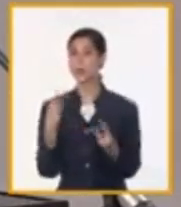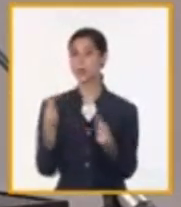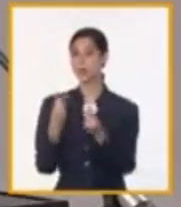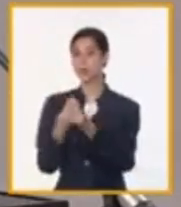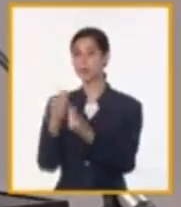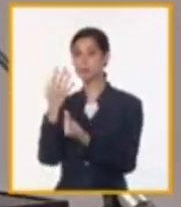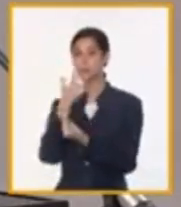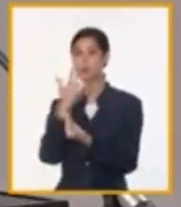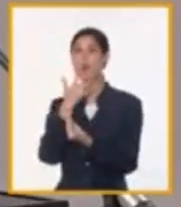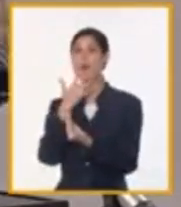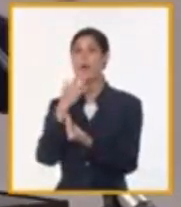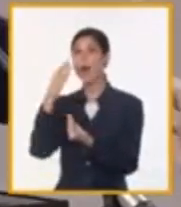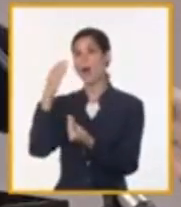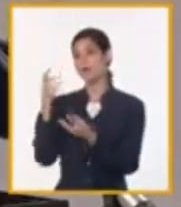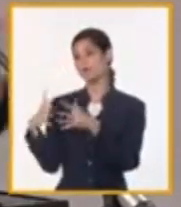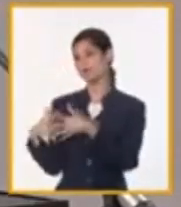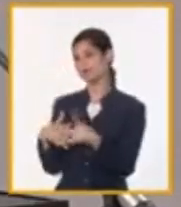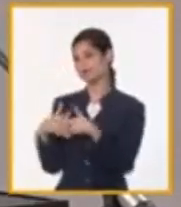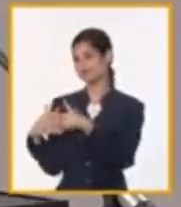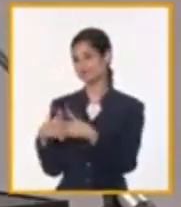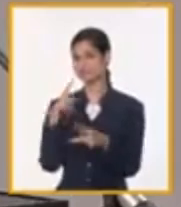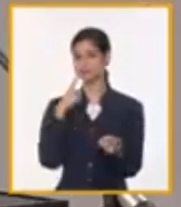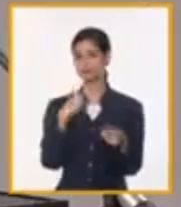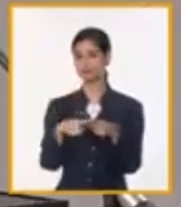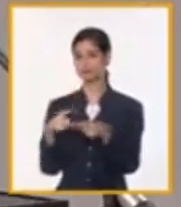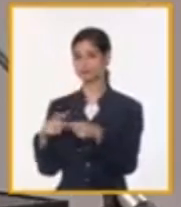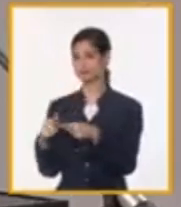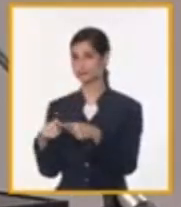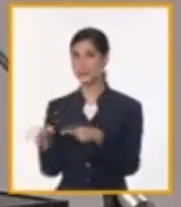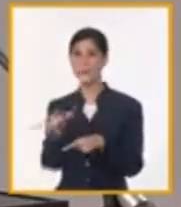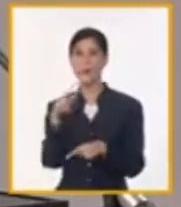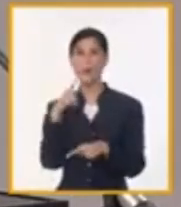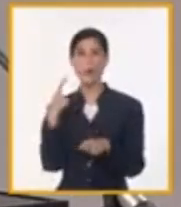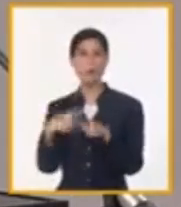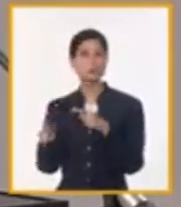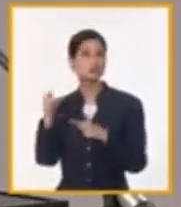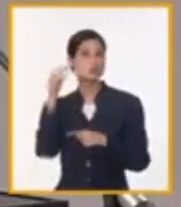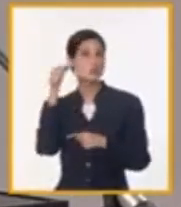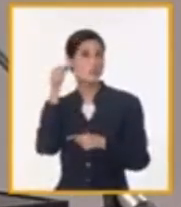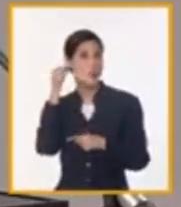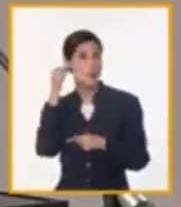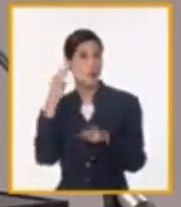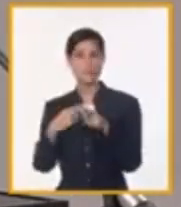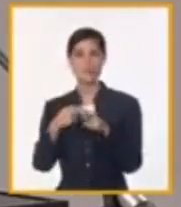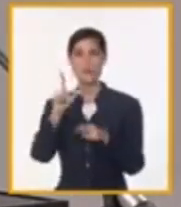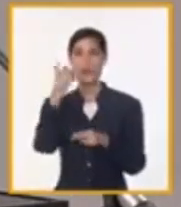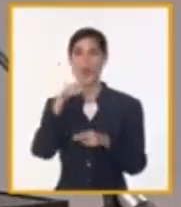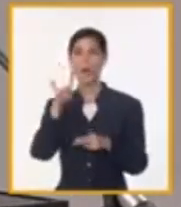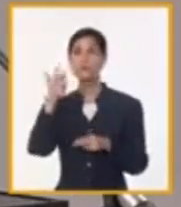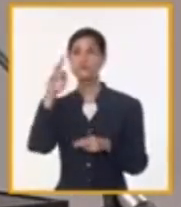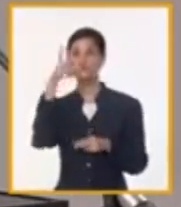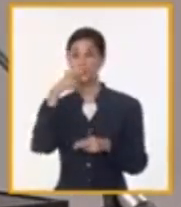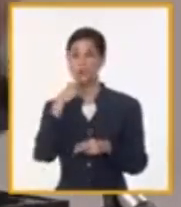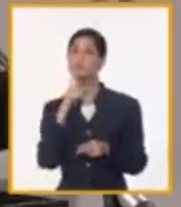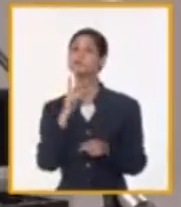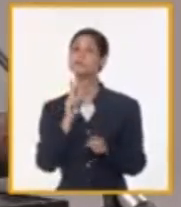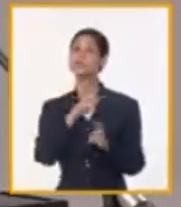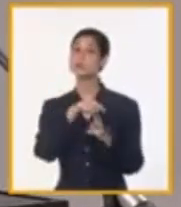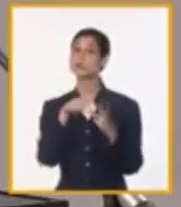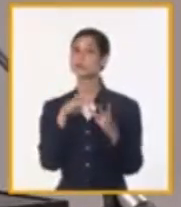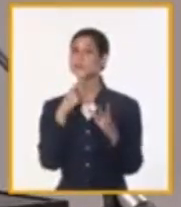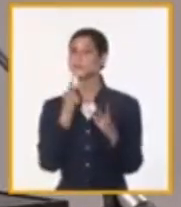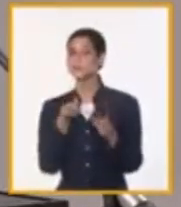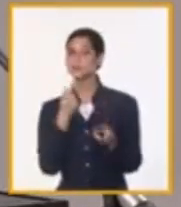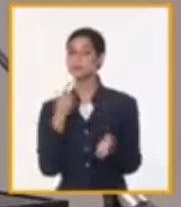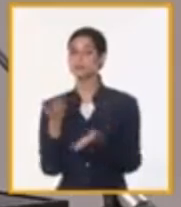del Comando Sur estadounidense y ahí está la propia Laura Richardson que que ya todo el mundo conoce Hablando de su